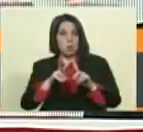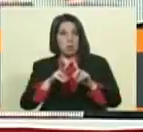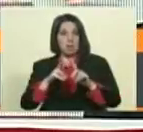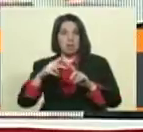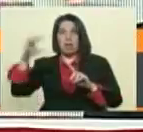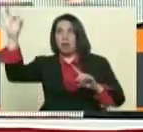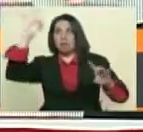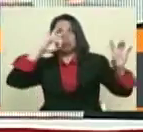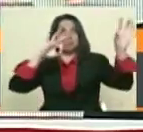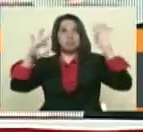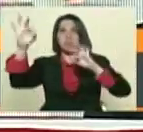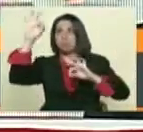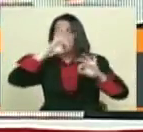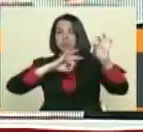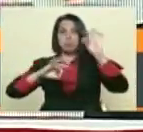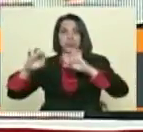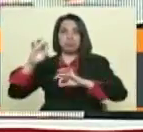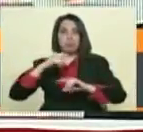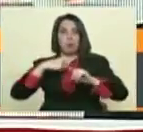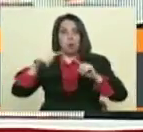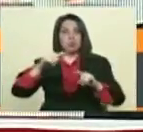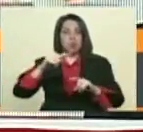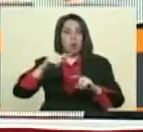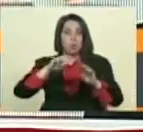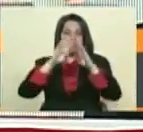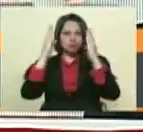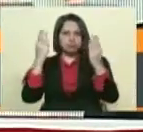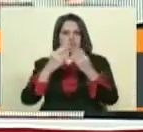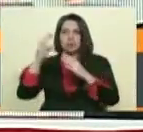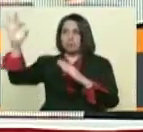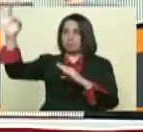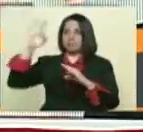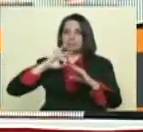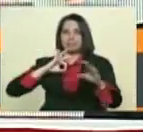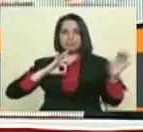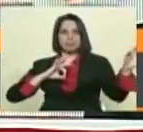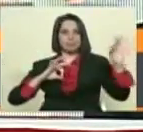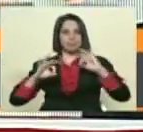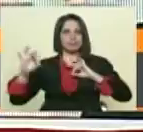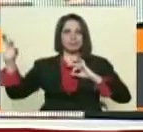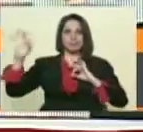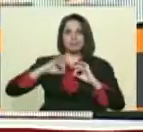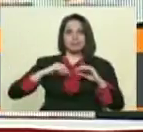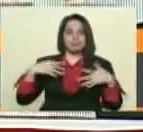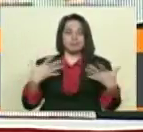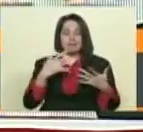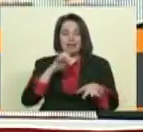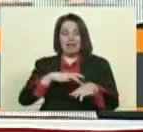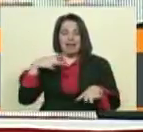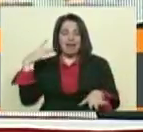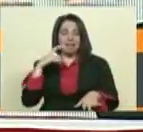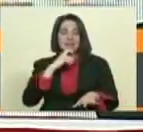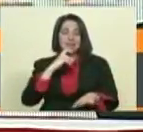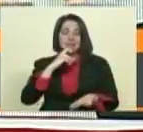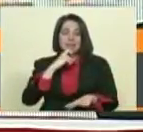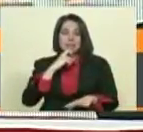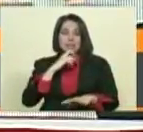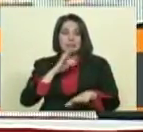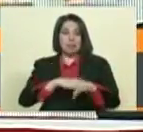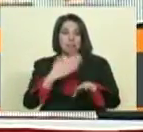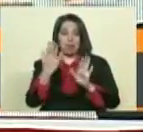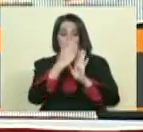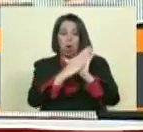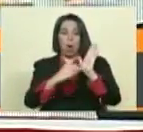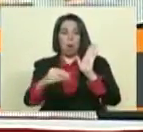de diversas regiones del mundo, que fueron conformando una situación grave, difícil, desde muchos